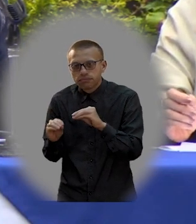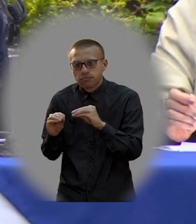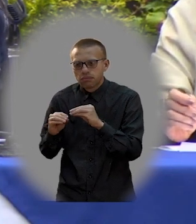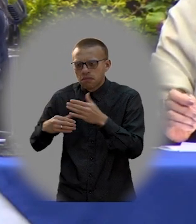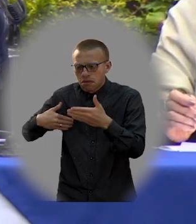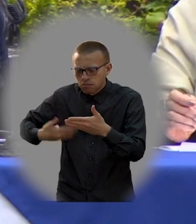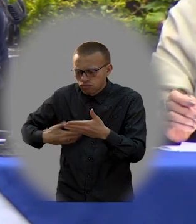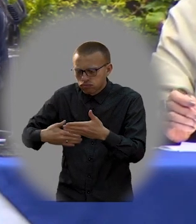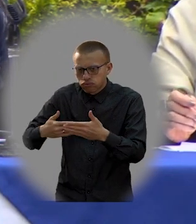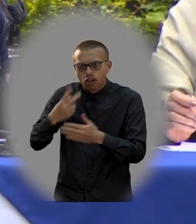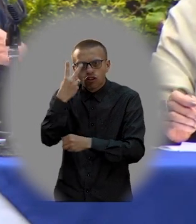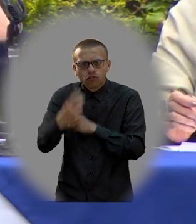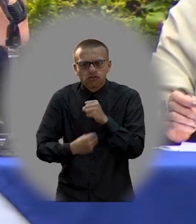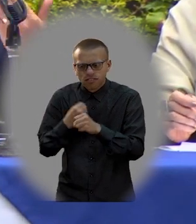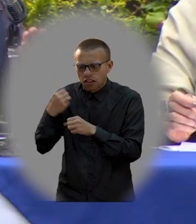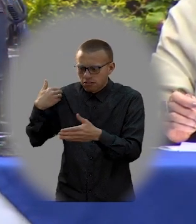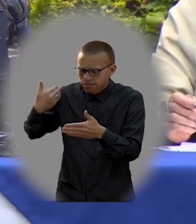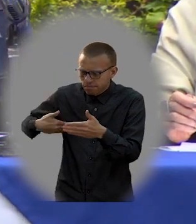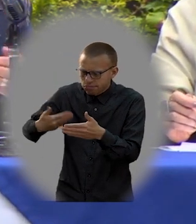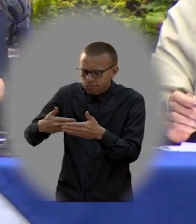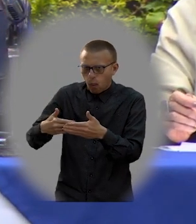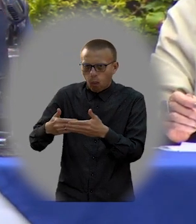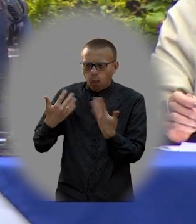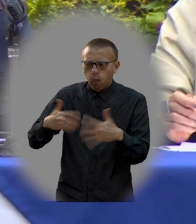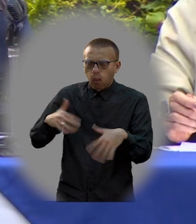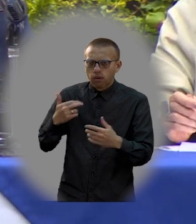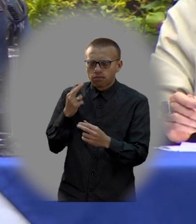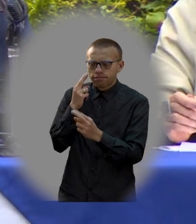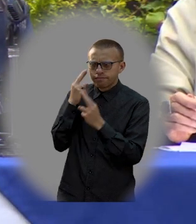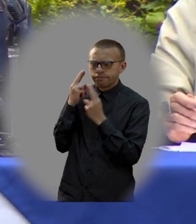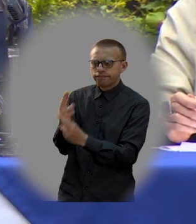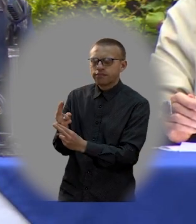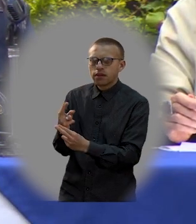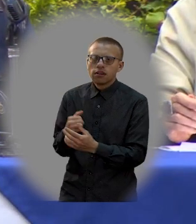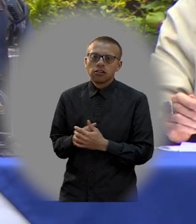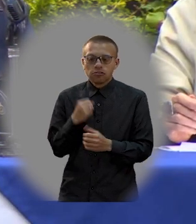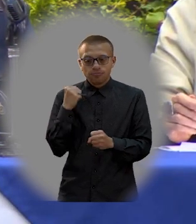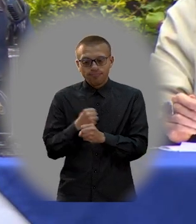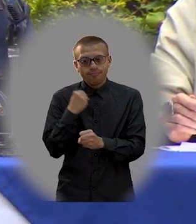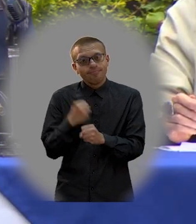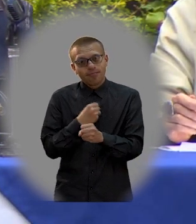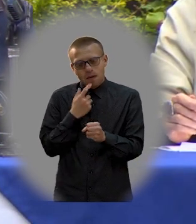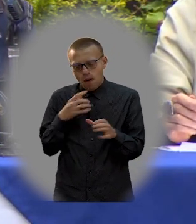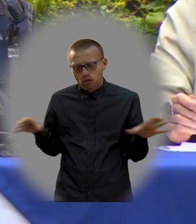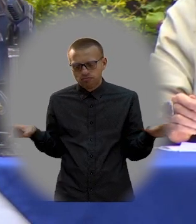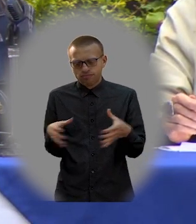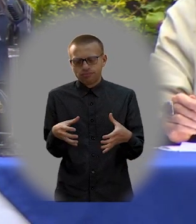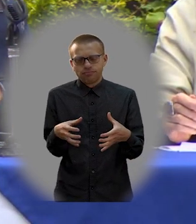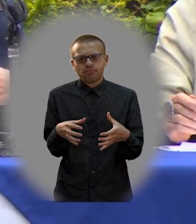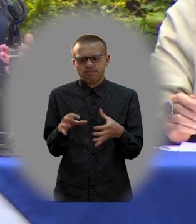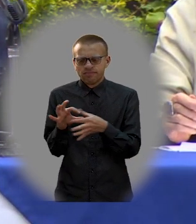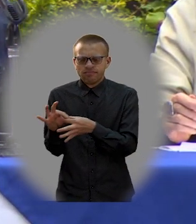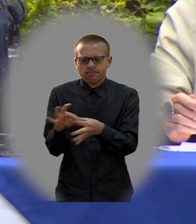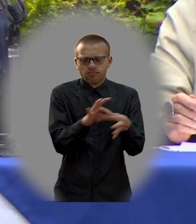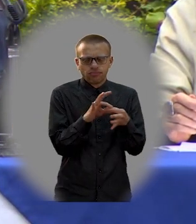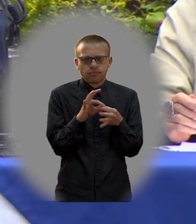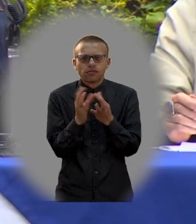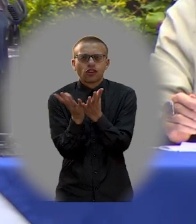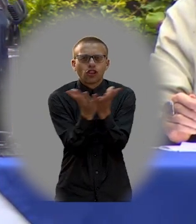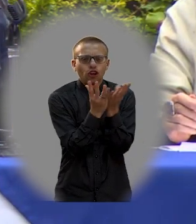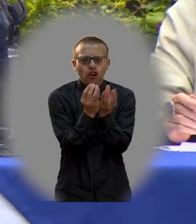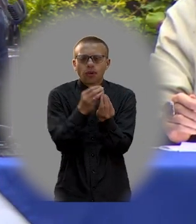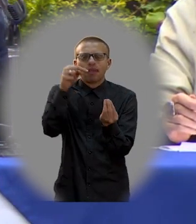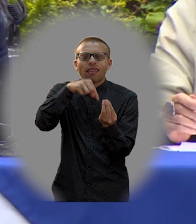últimos 2 años. Este ejercicio es un trabajo también colectivo de este comité en el que